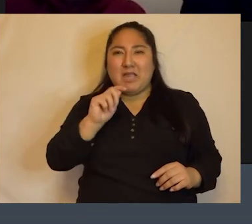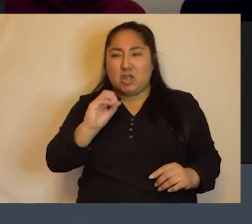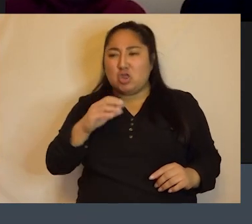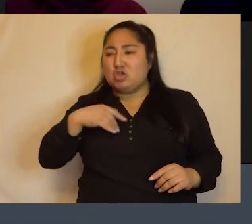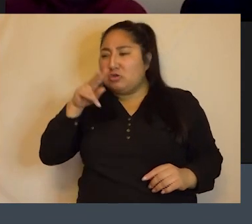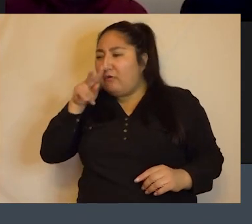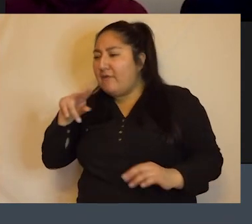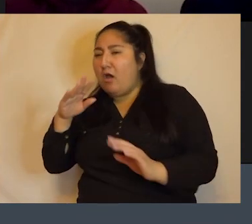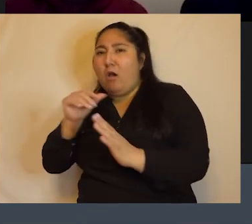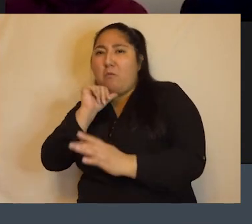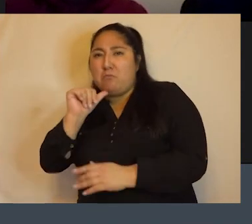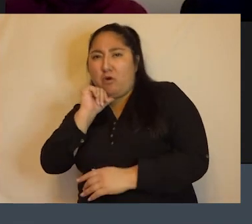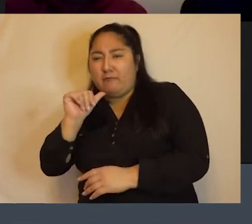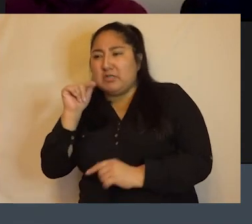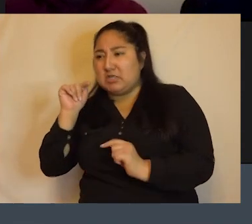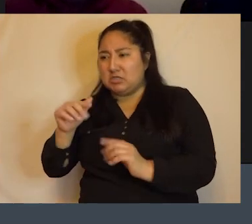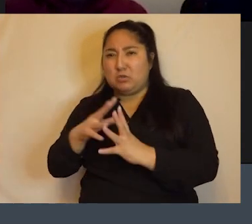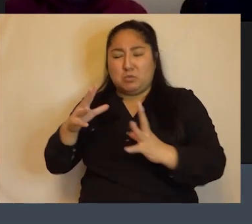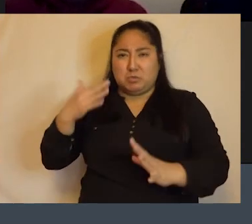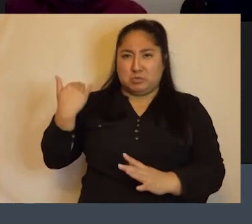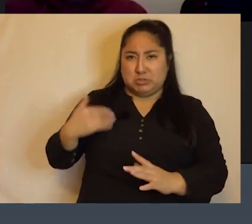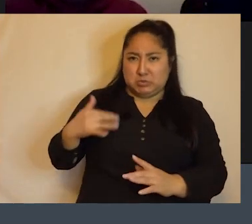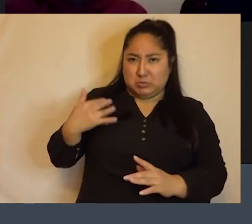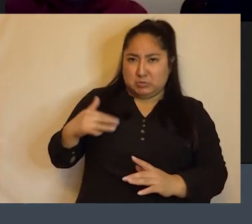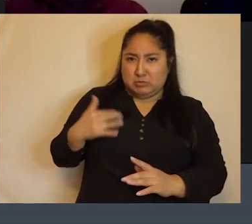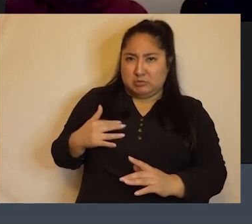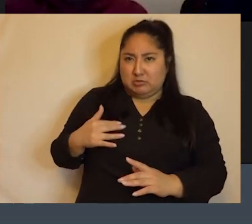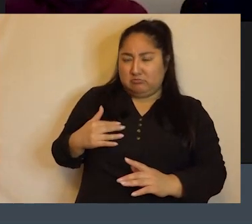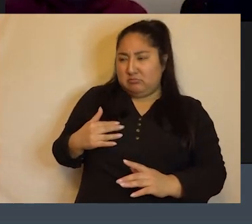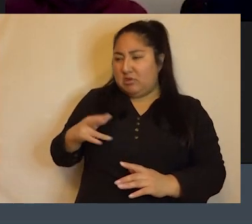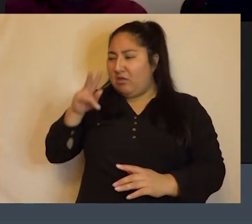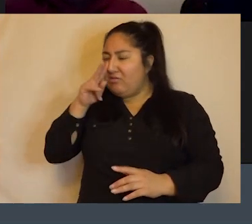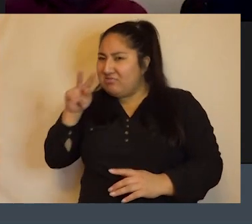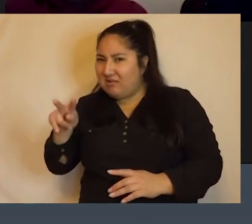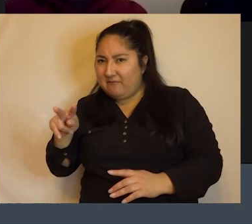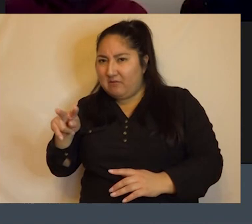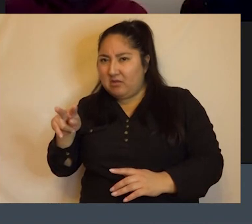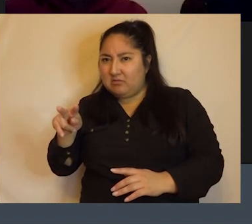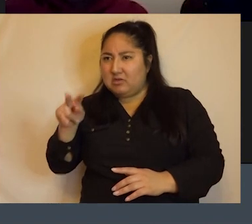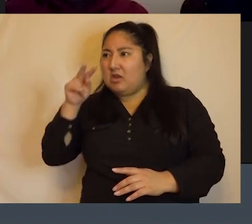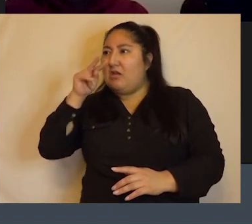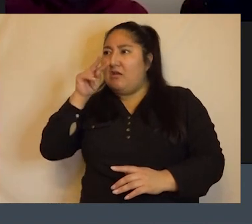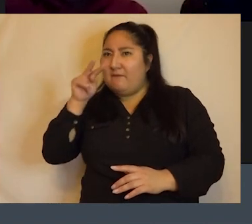a ser un antecedente clave donde la